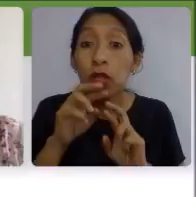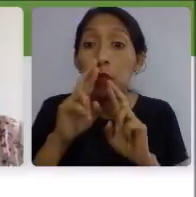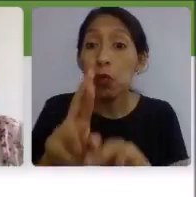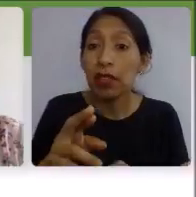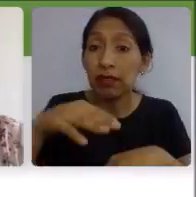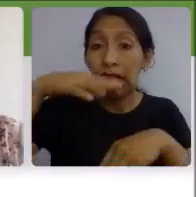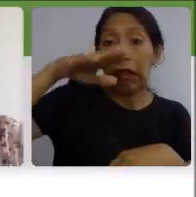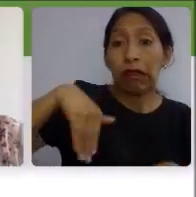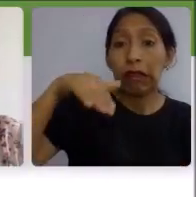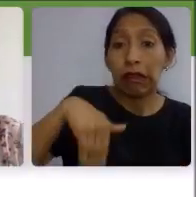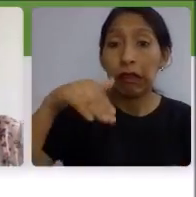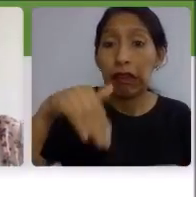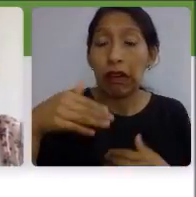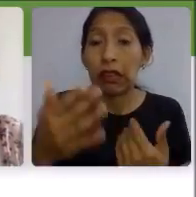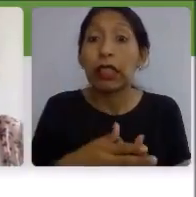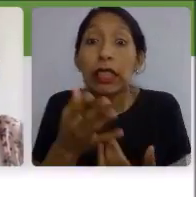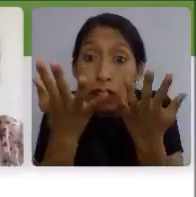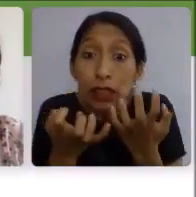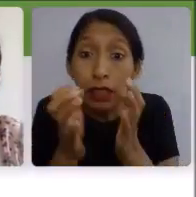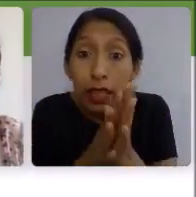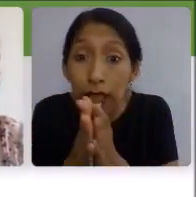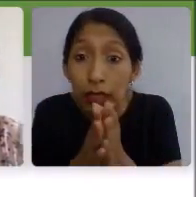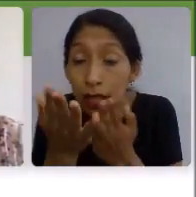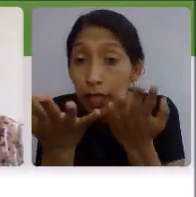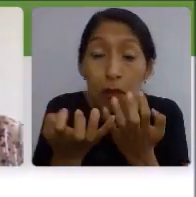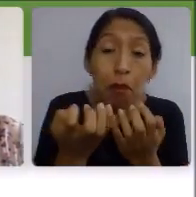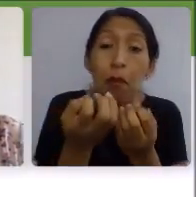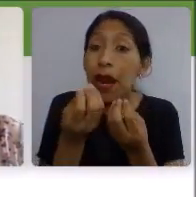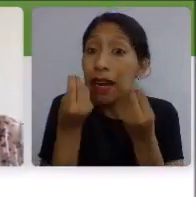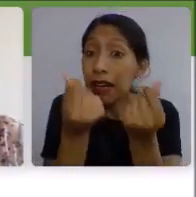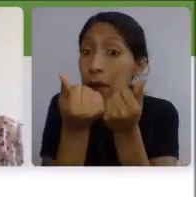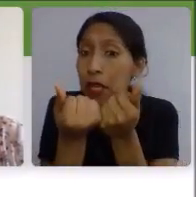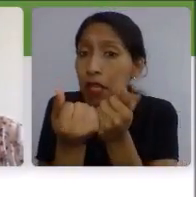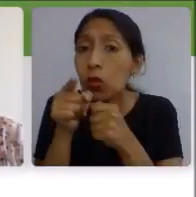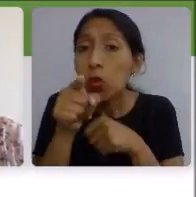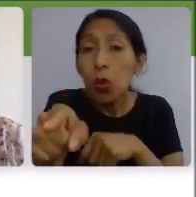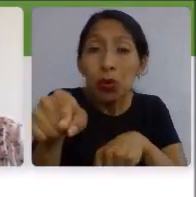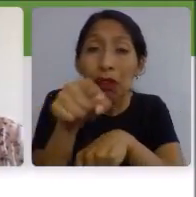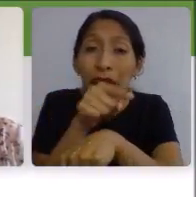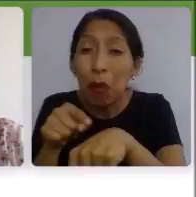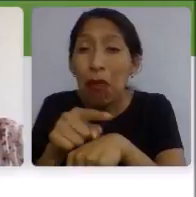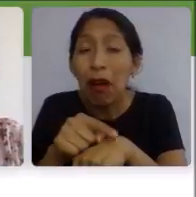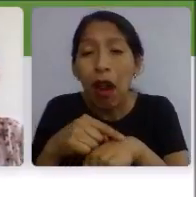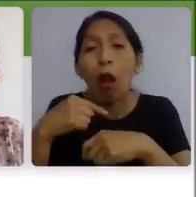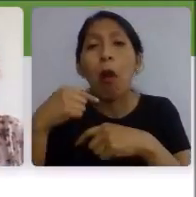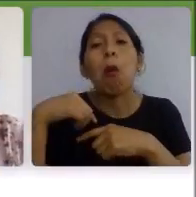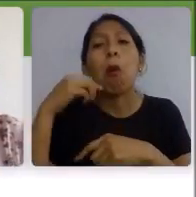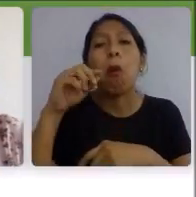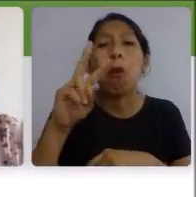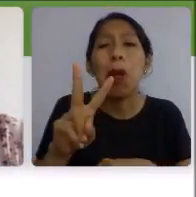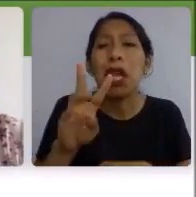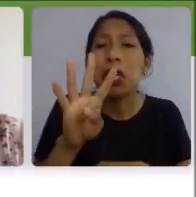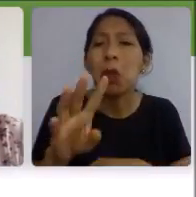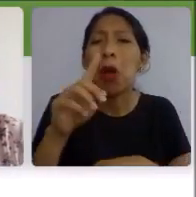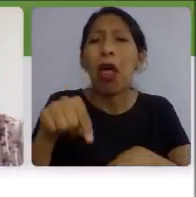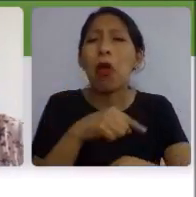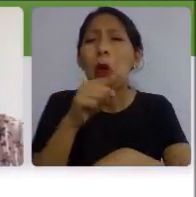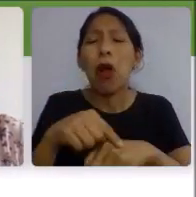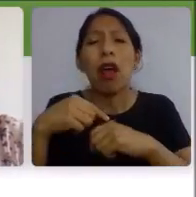si ellos necesitan una información rápida para dársela a su cliente y tú te demoraste hasta el día siguiente, 24 horas para